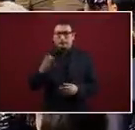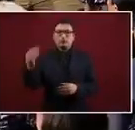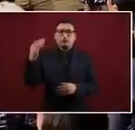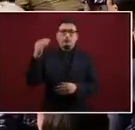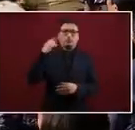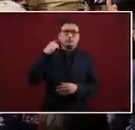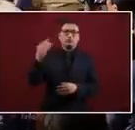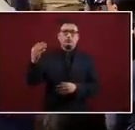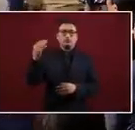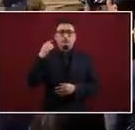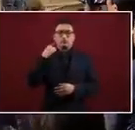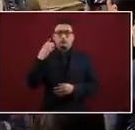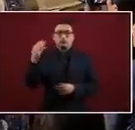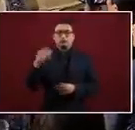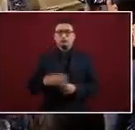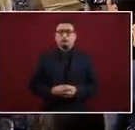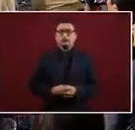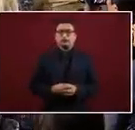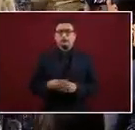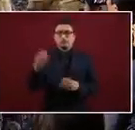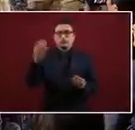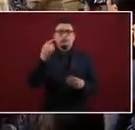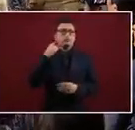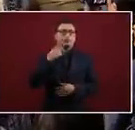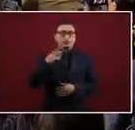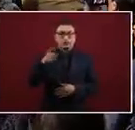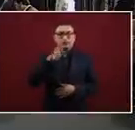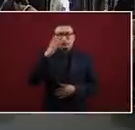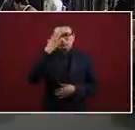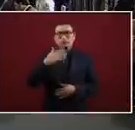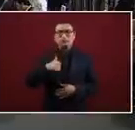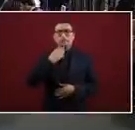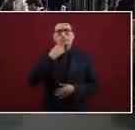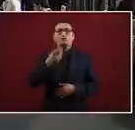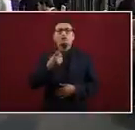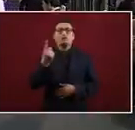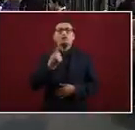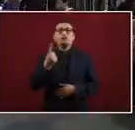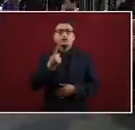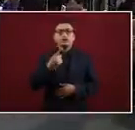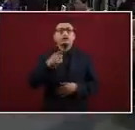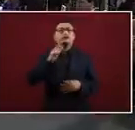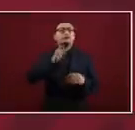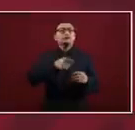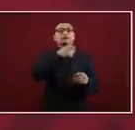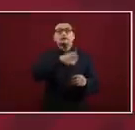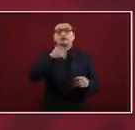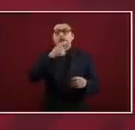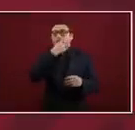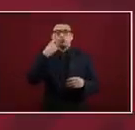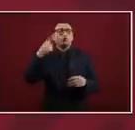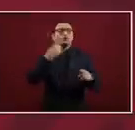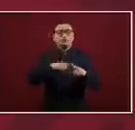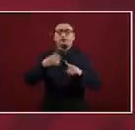primeras declaraciones. Sí, pero entonces... Él lo reconoció, pero yo lo que quiero decirles es, son lógicas distintas. A